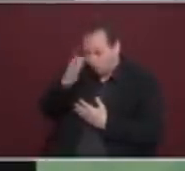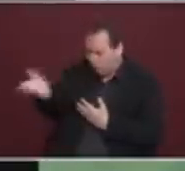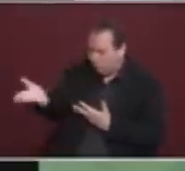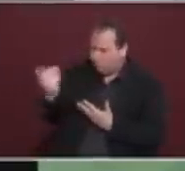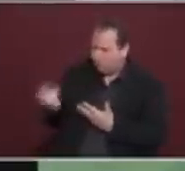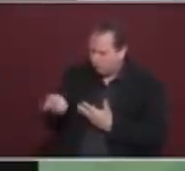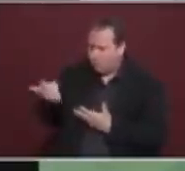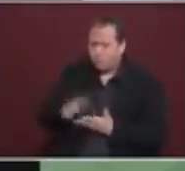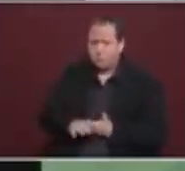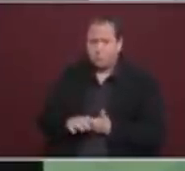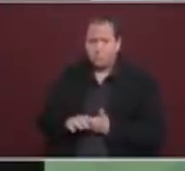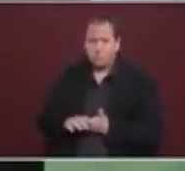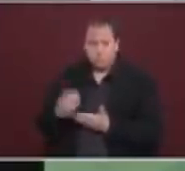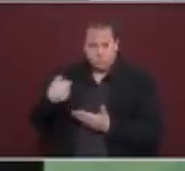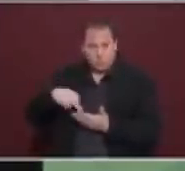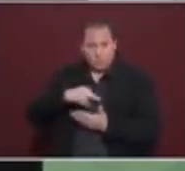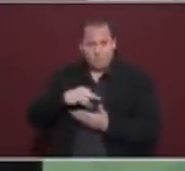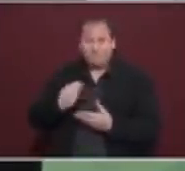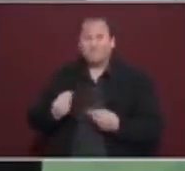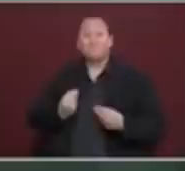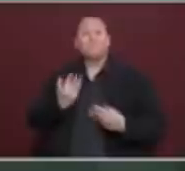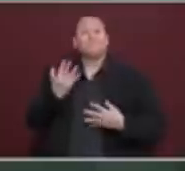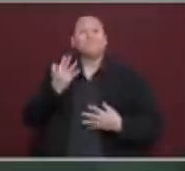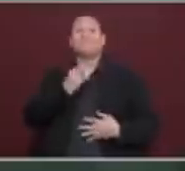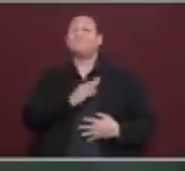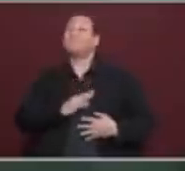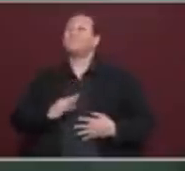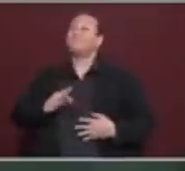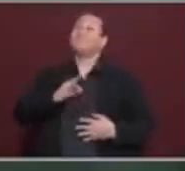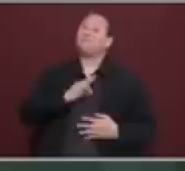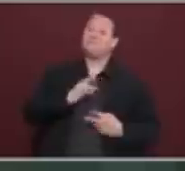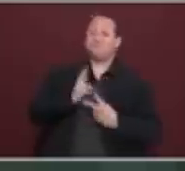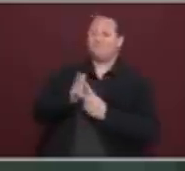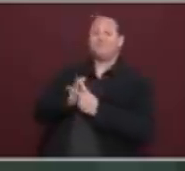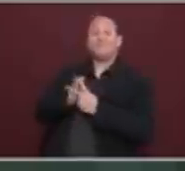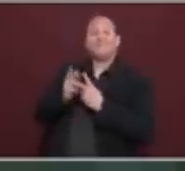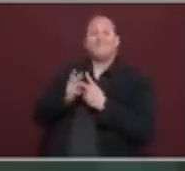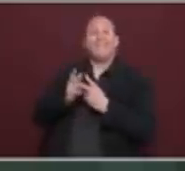vamos a celebrar los 500 años